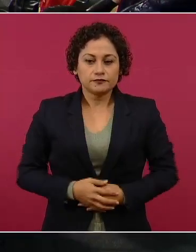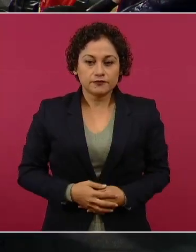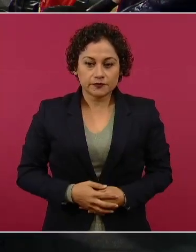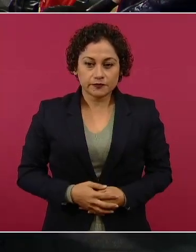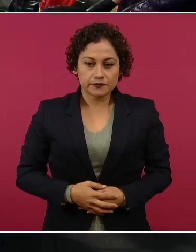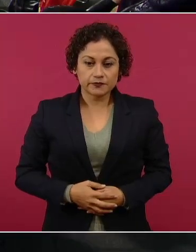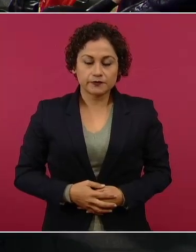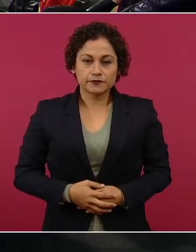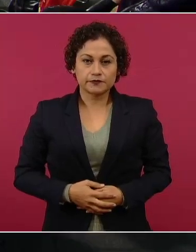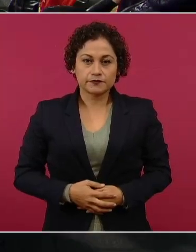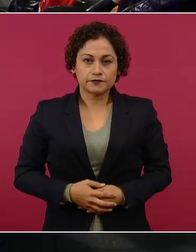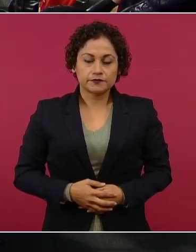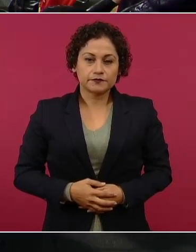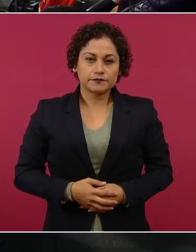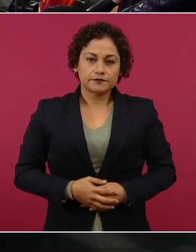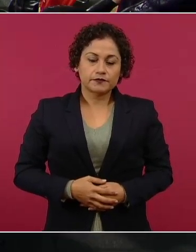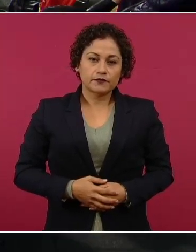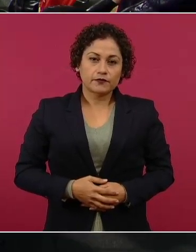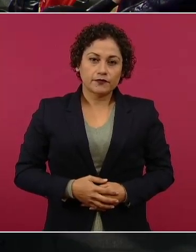Entonces,